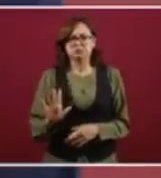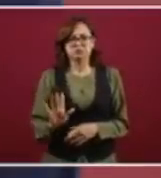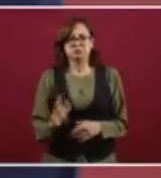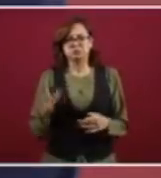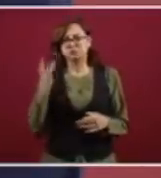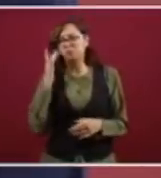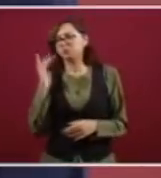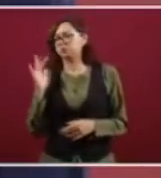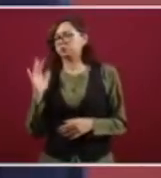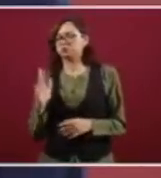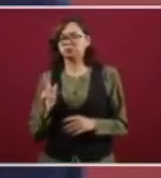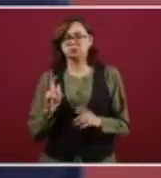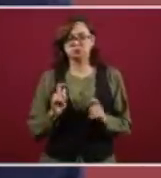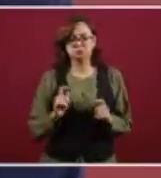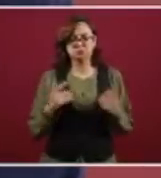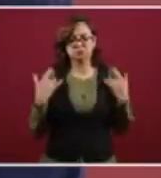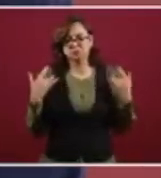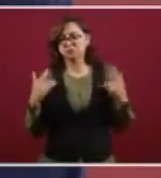su